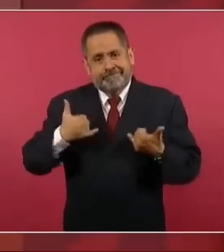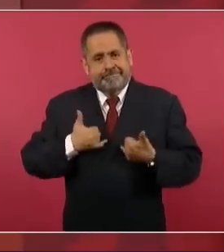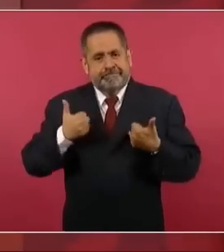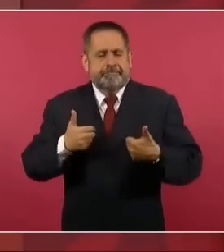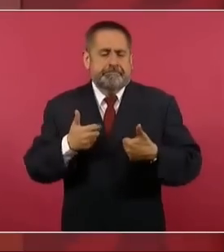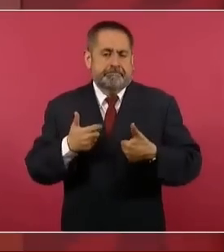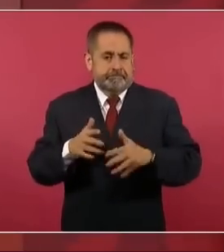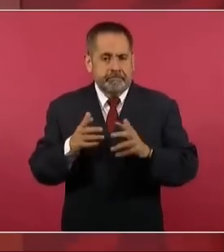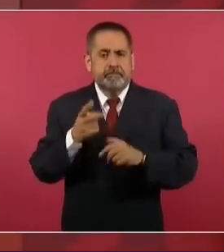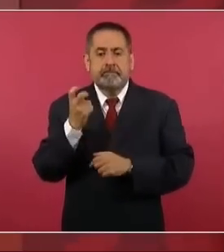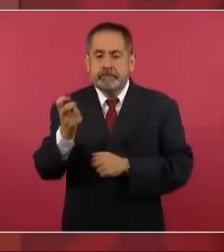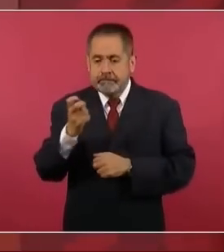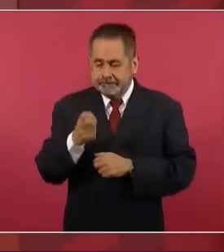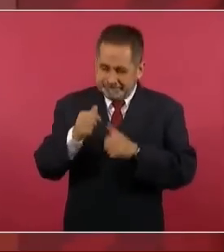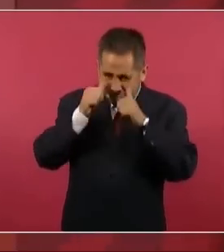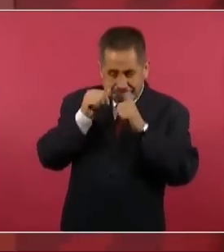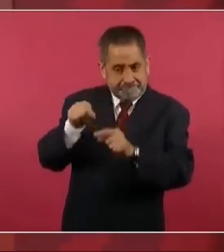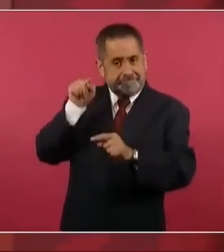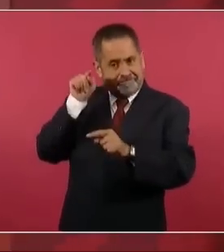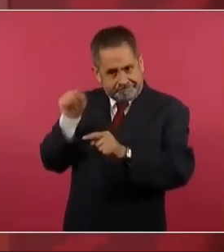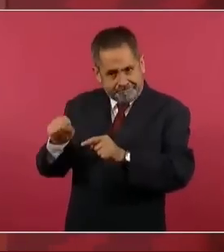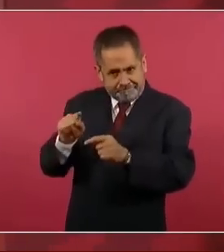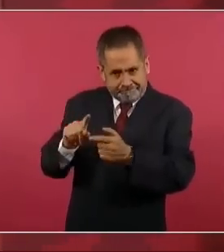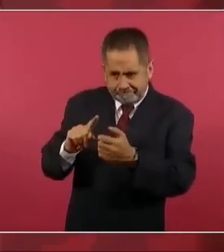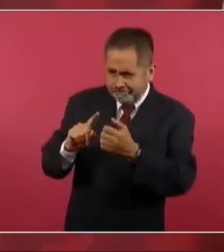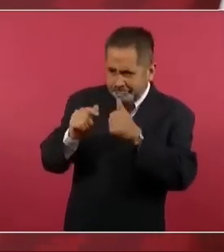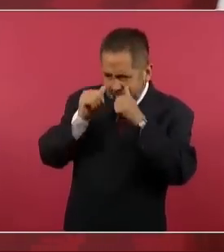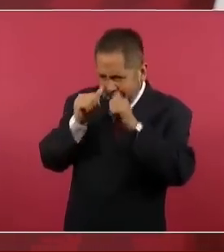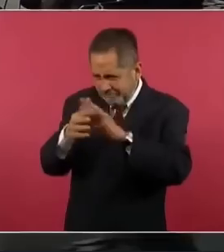Y ahí es donde necesitamos